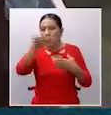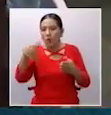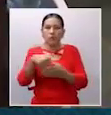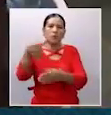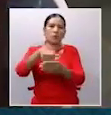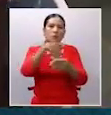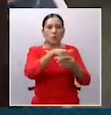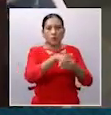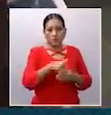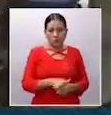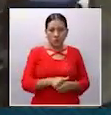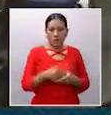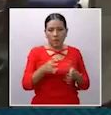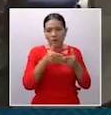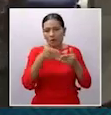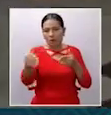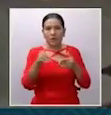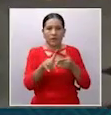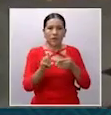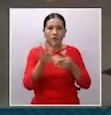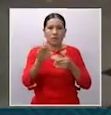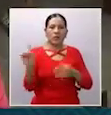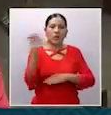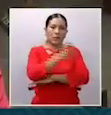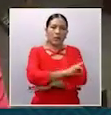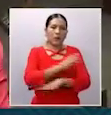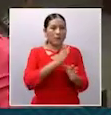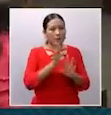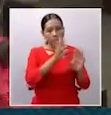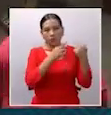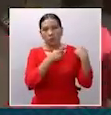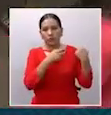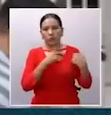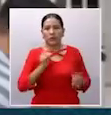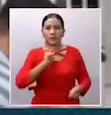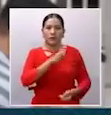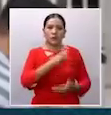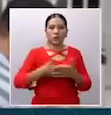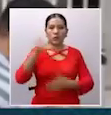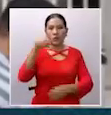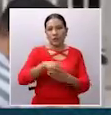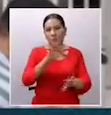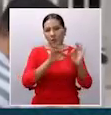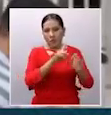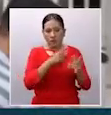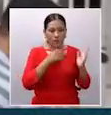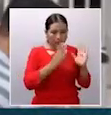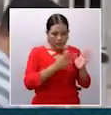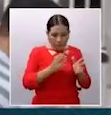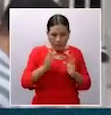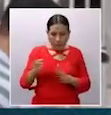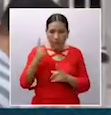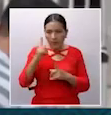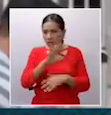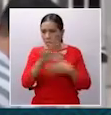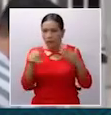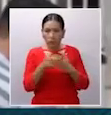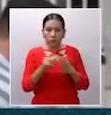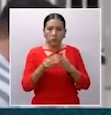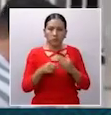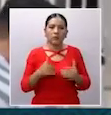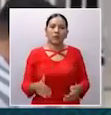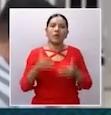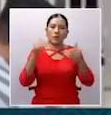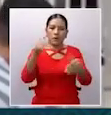de 150 días que está preparando el Tribunal Supremo Electoral en el que deben organizar para poder